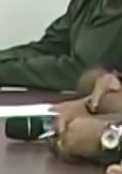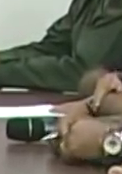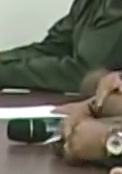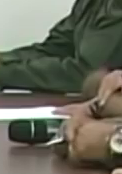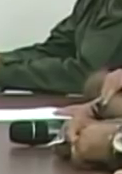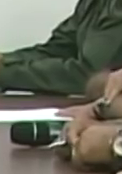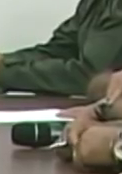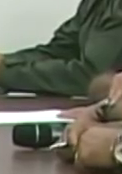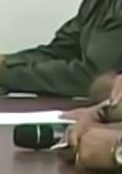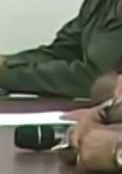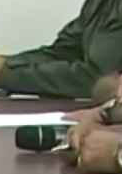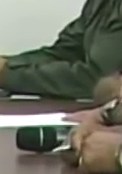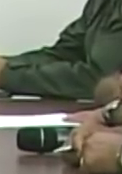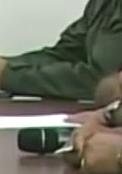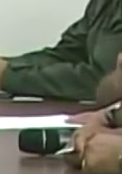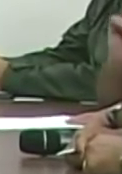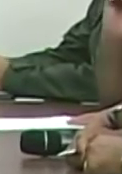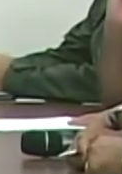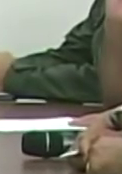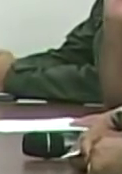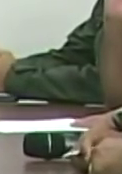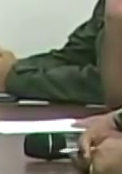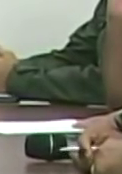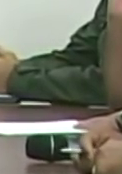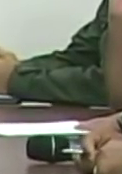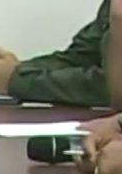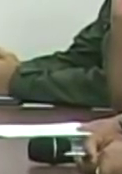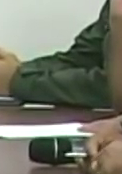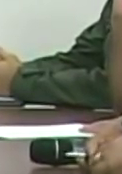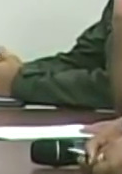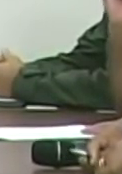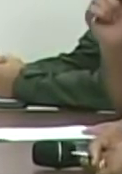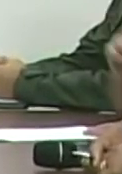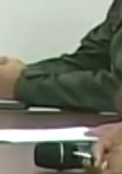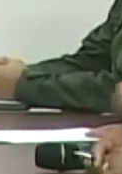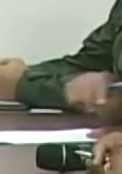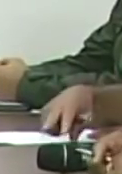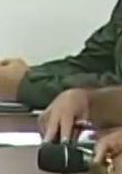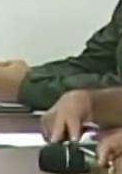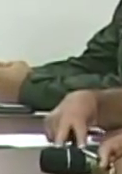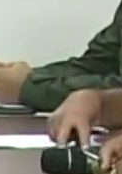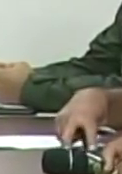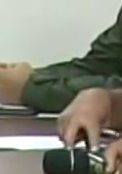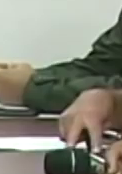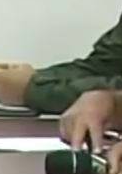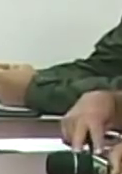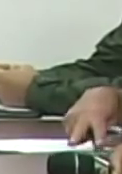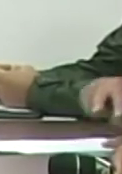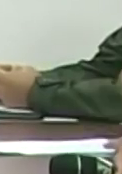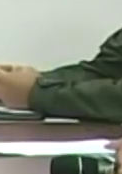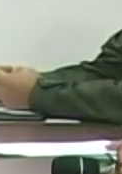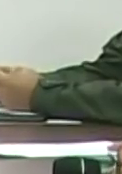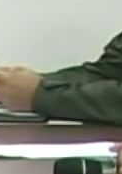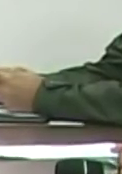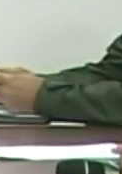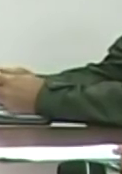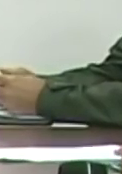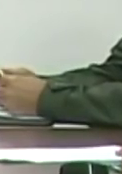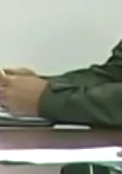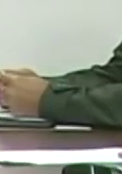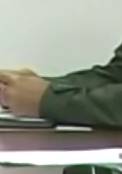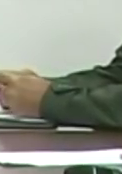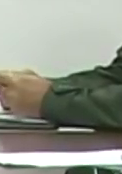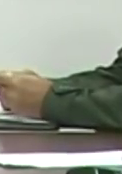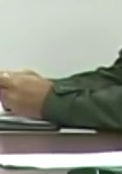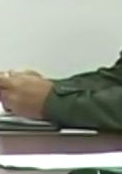gobierno, la Fuerza Armada Nacional Bolivariana, todos los organismos del Estado, el Poder Popular, coordinamos